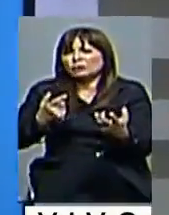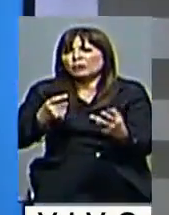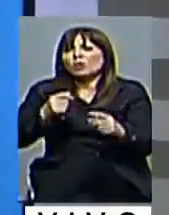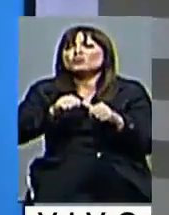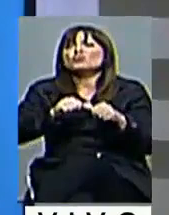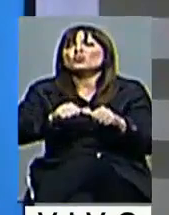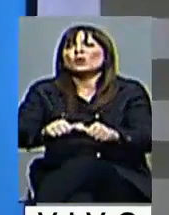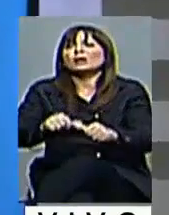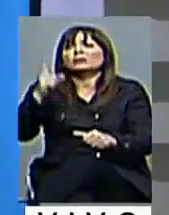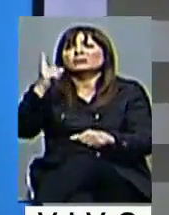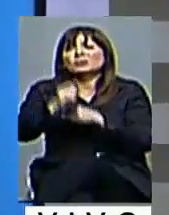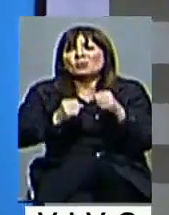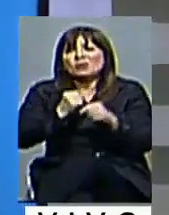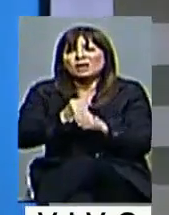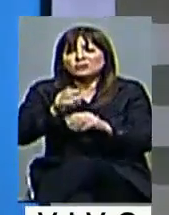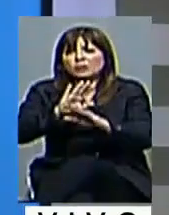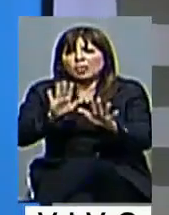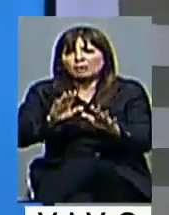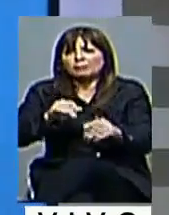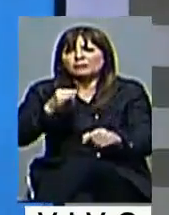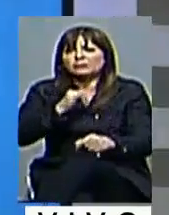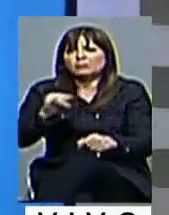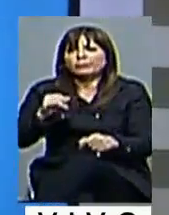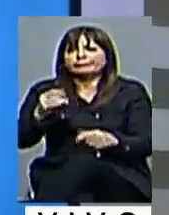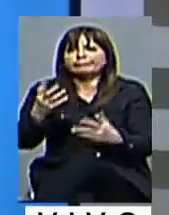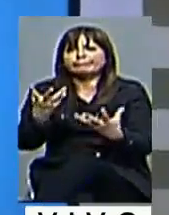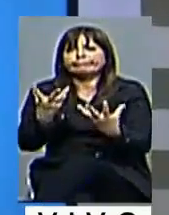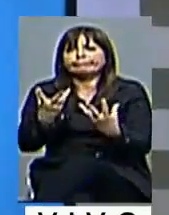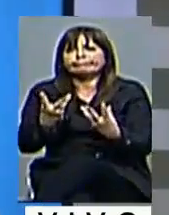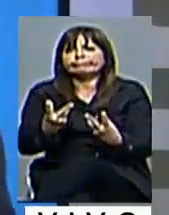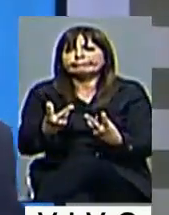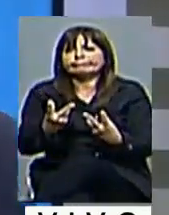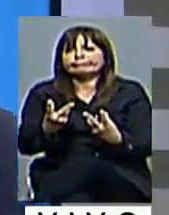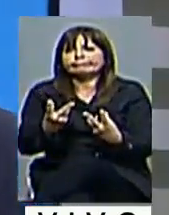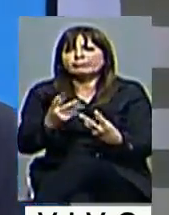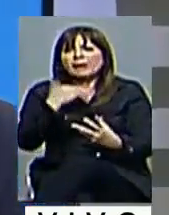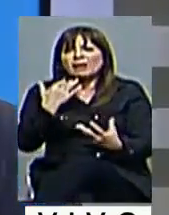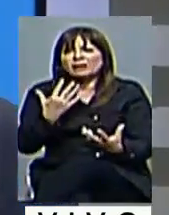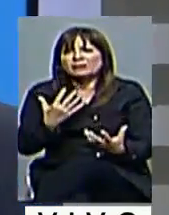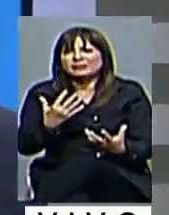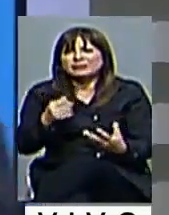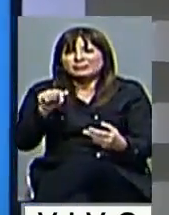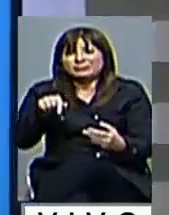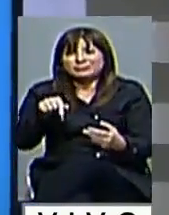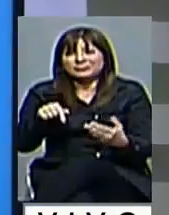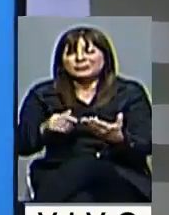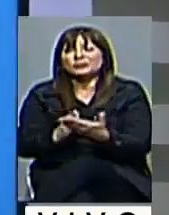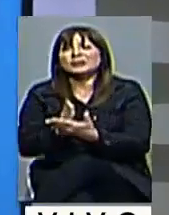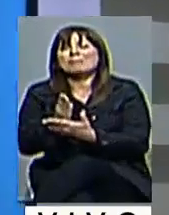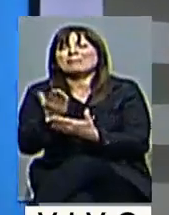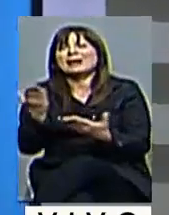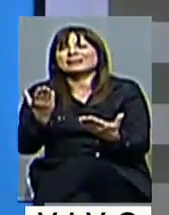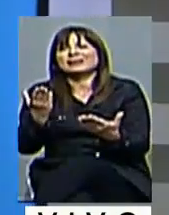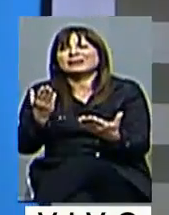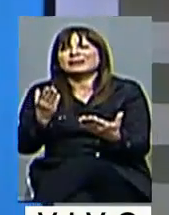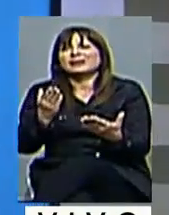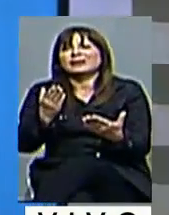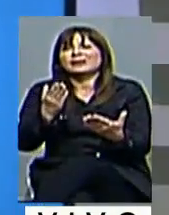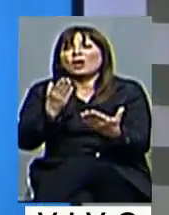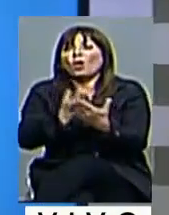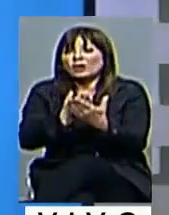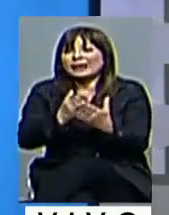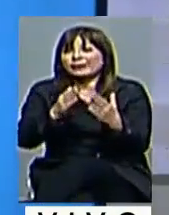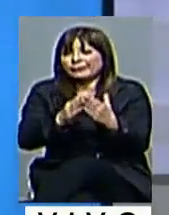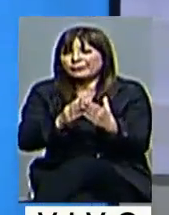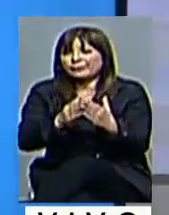el Estado a través del CAE, porque es crédito con aval del Estado. Entonces, partir desde lo más